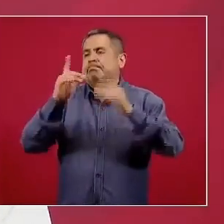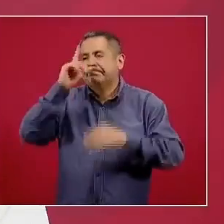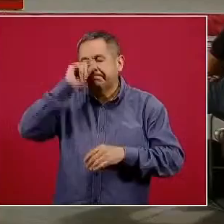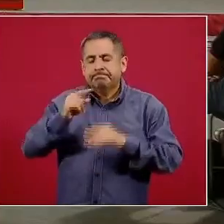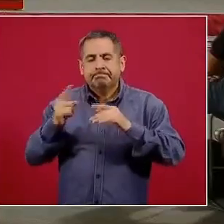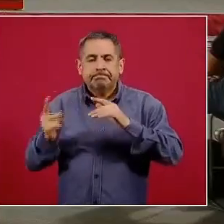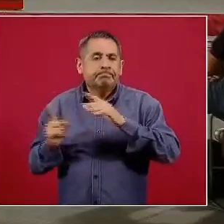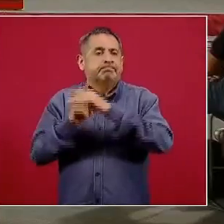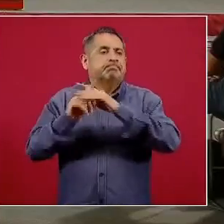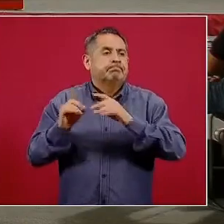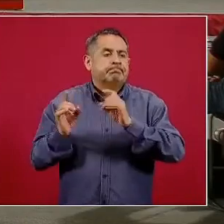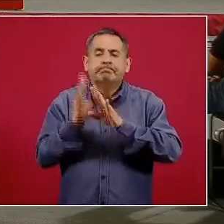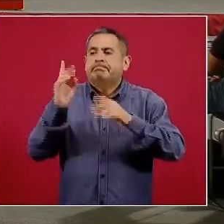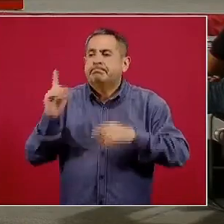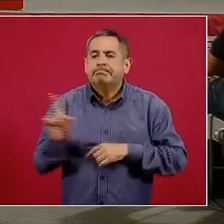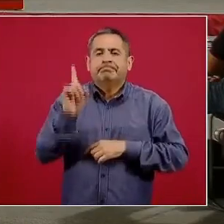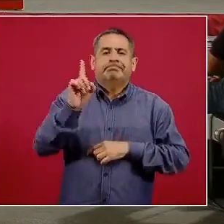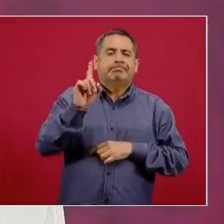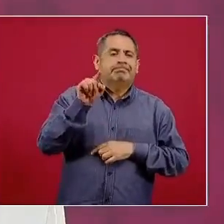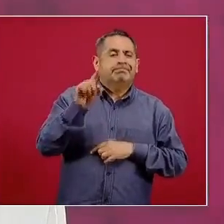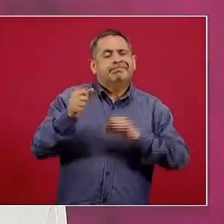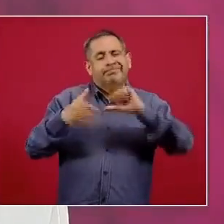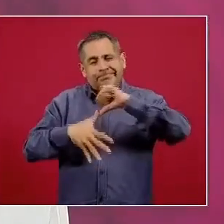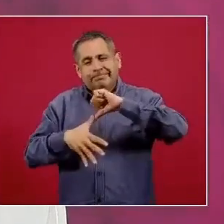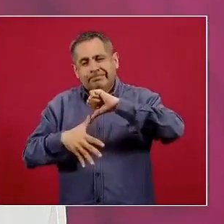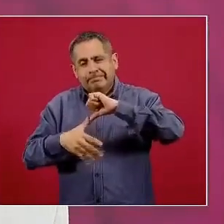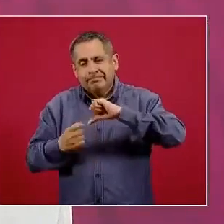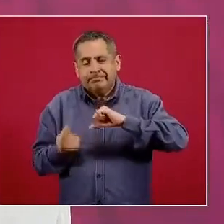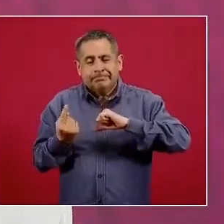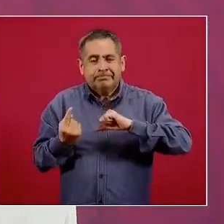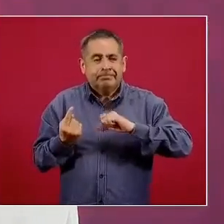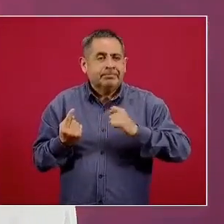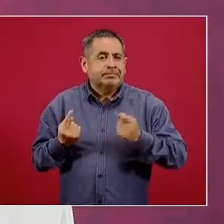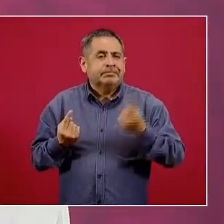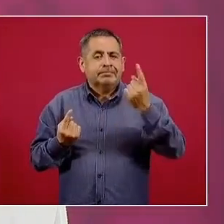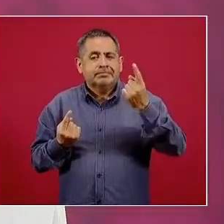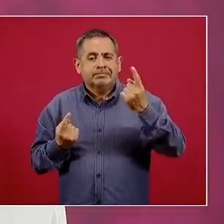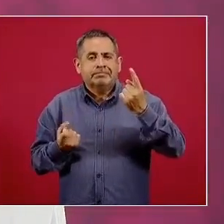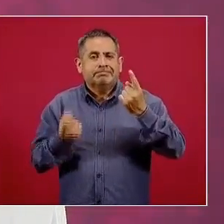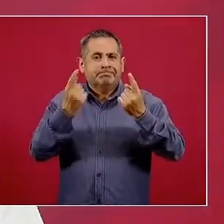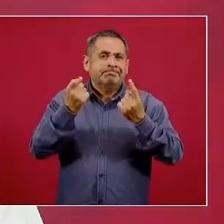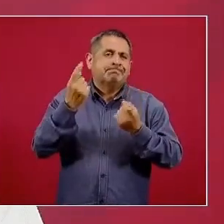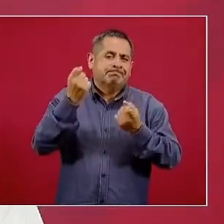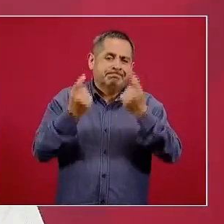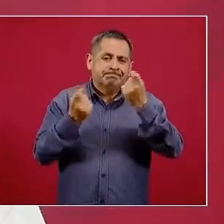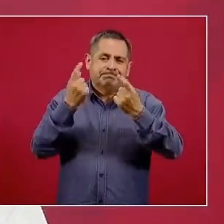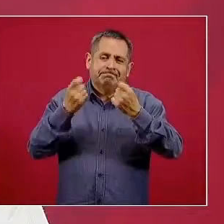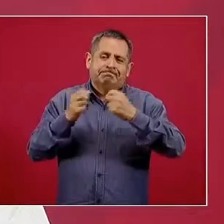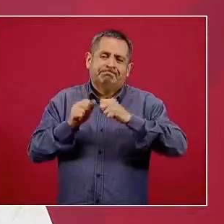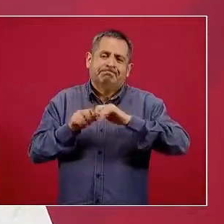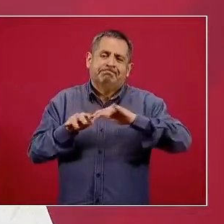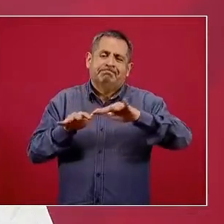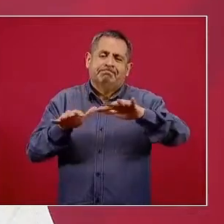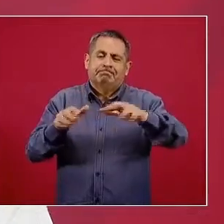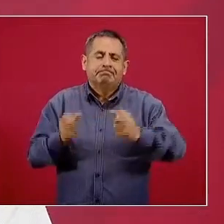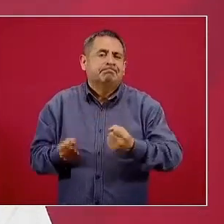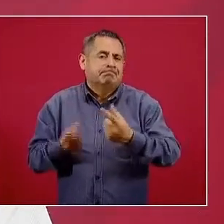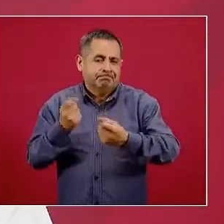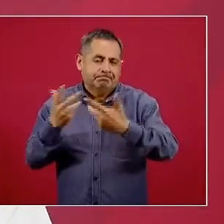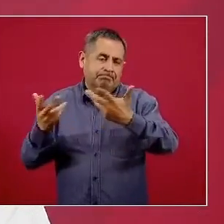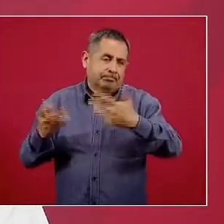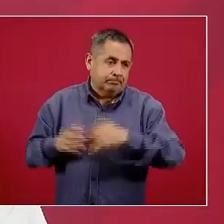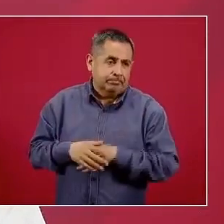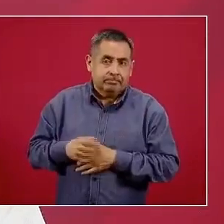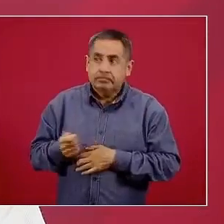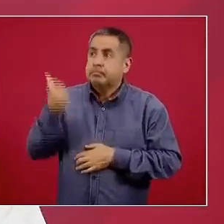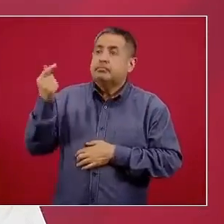infecciosa reapareció en Sudamérica y se ha manifestado ya con extensos brotes epidémicos. Y por primera vez